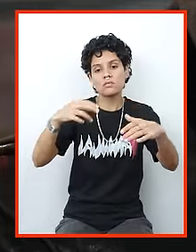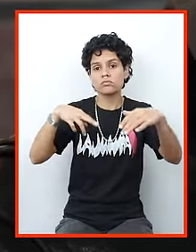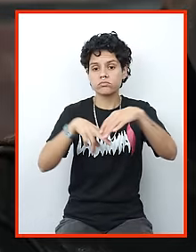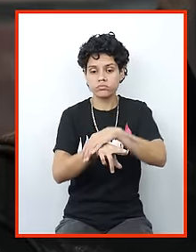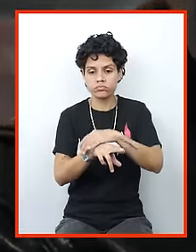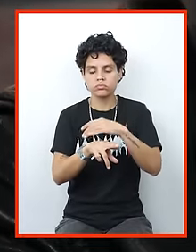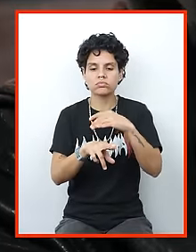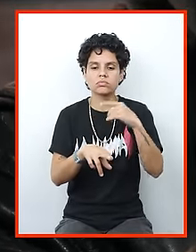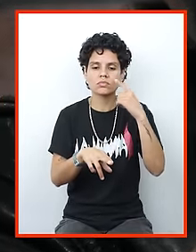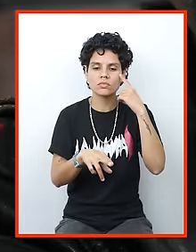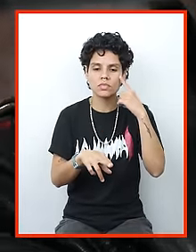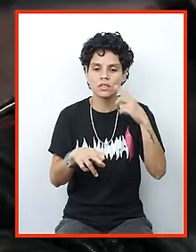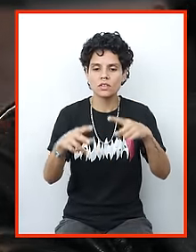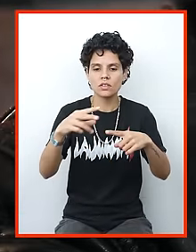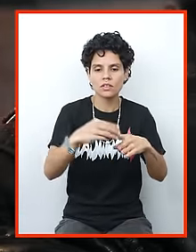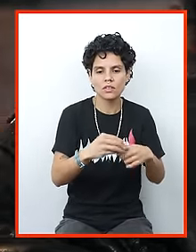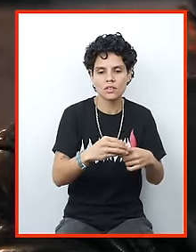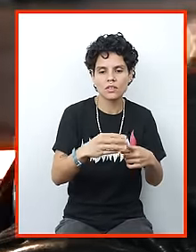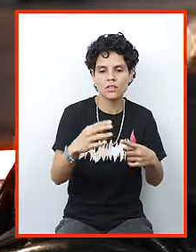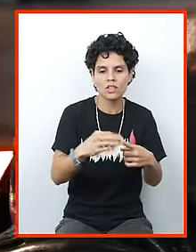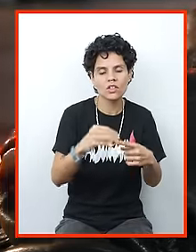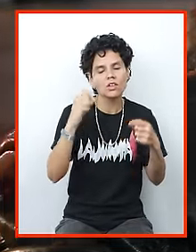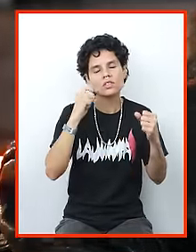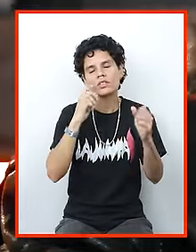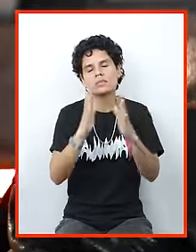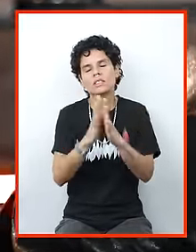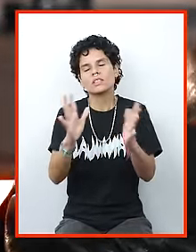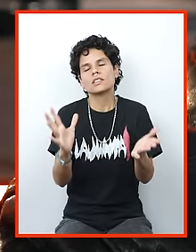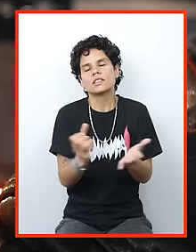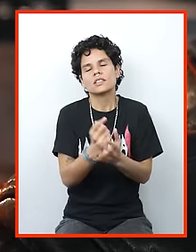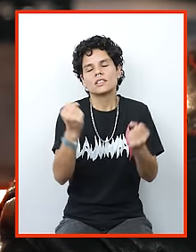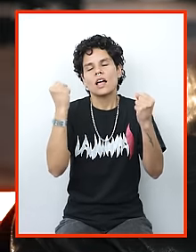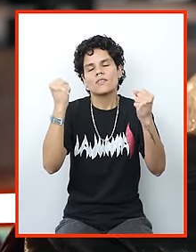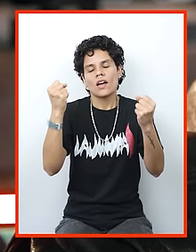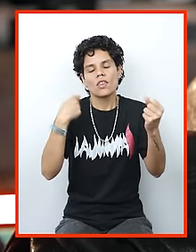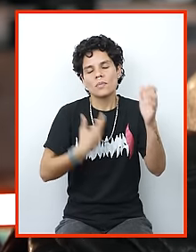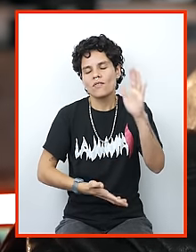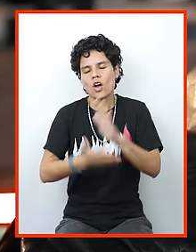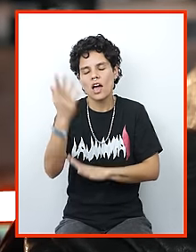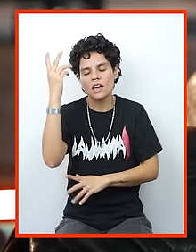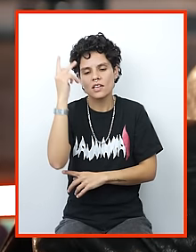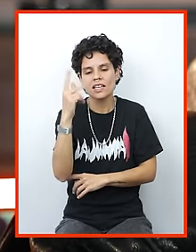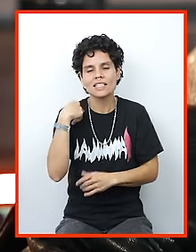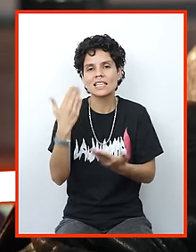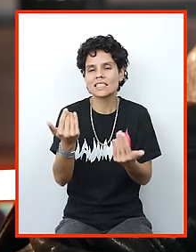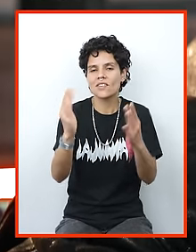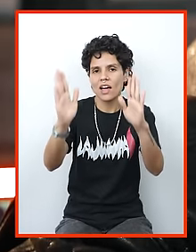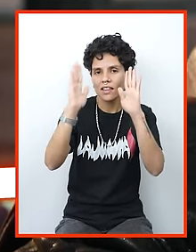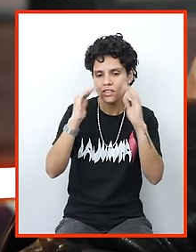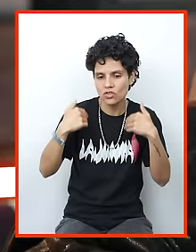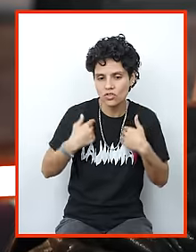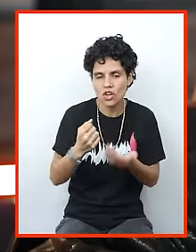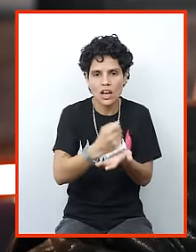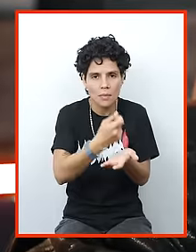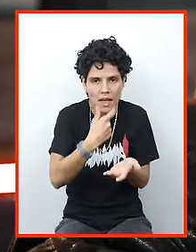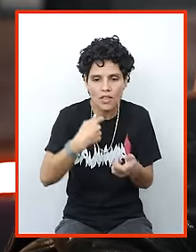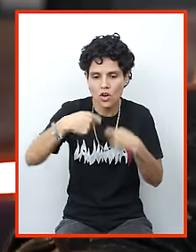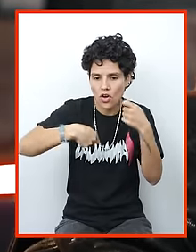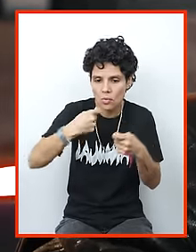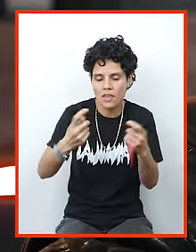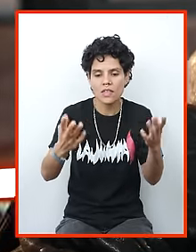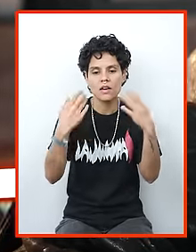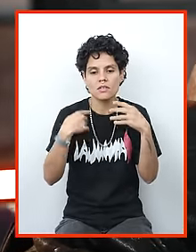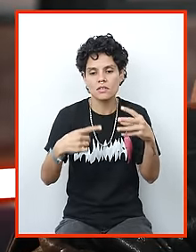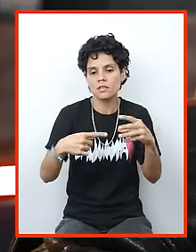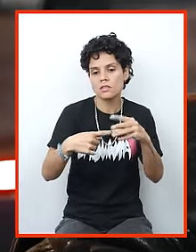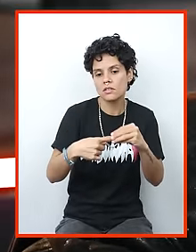me tomaron la saturación. Y yo dije, ya, bueno, por fin me voy de esta hueá porque estaba mal y quería, necesitaba que me atendieran, que me dieran remedio, comer,